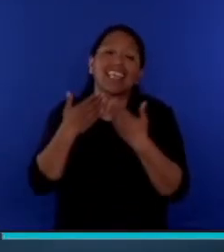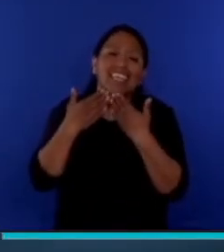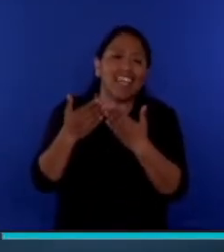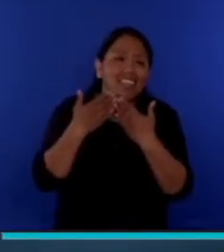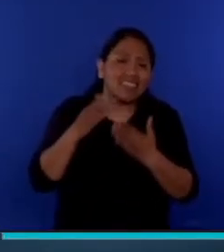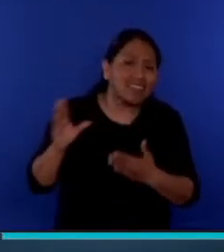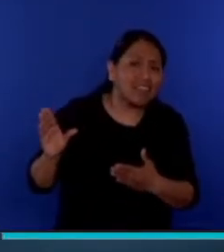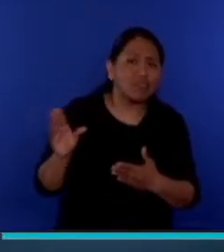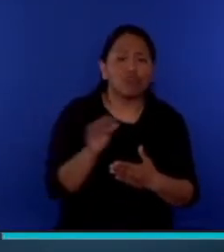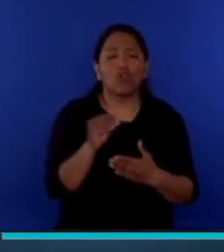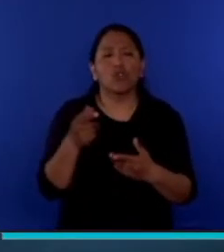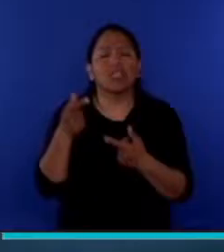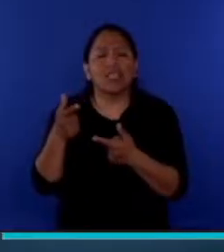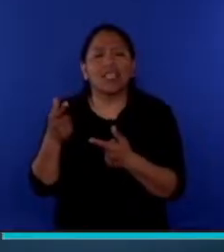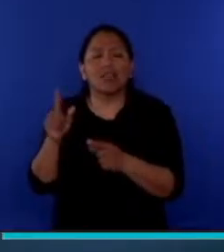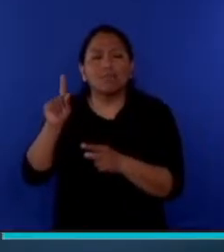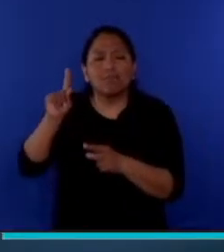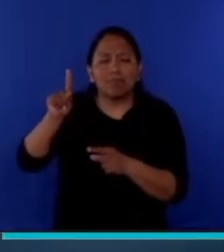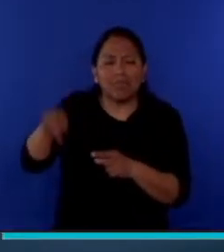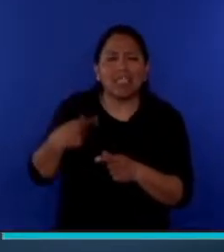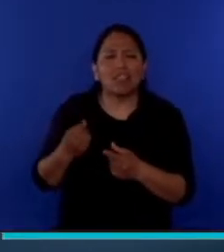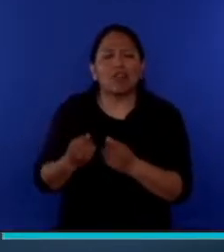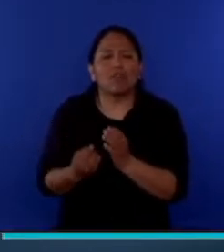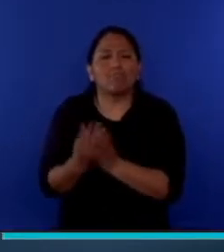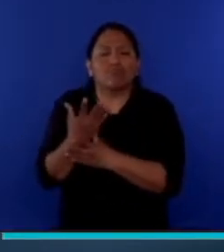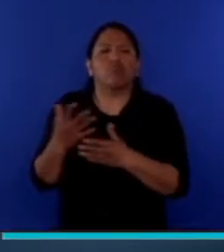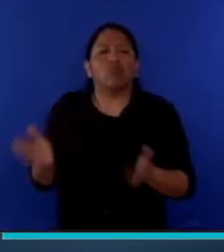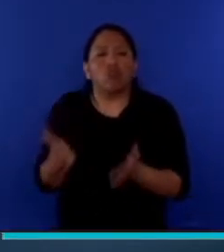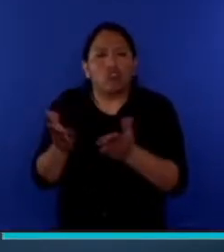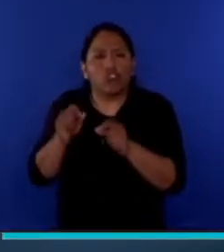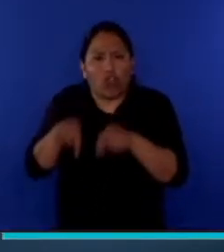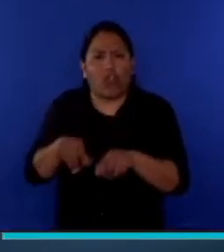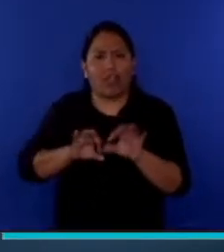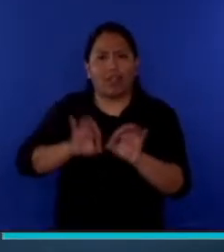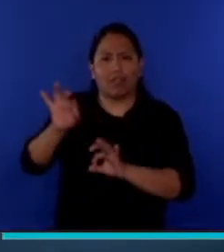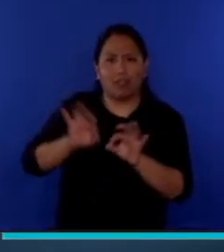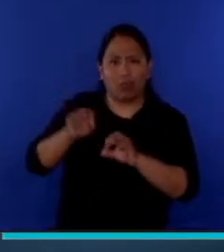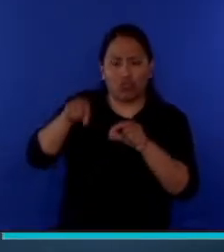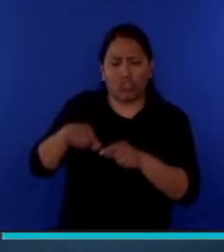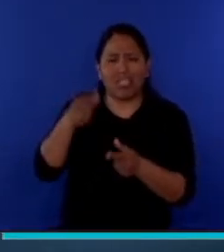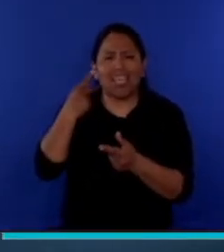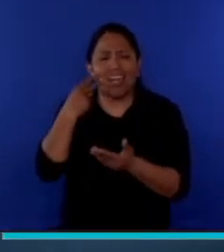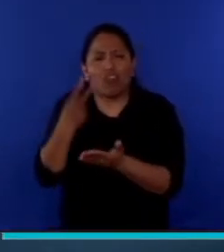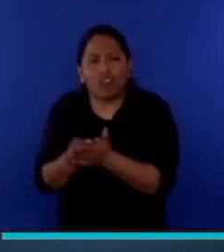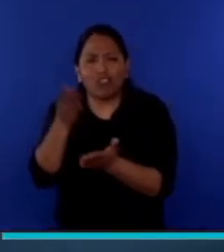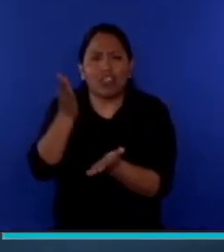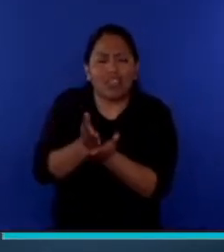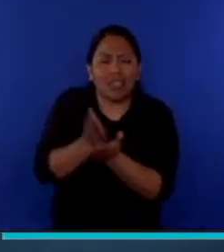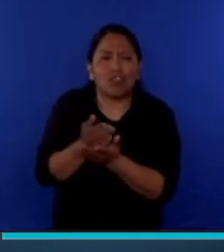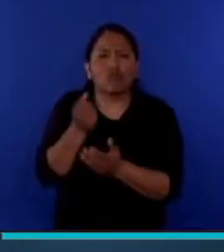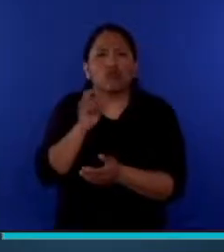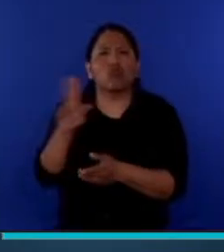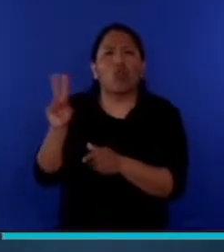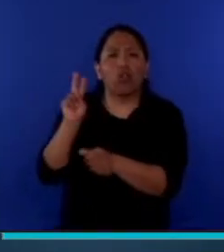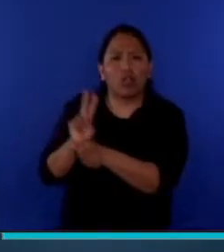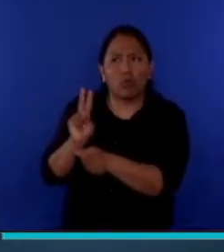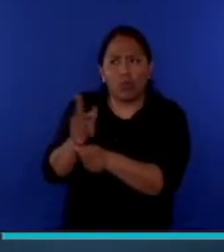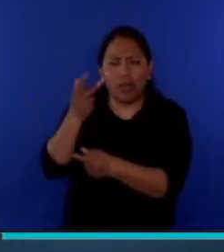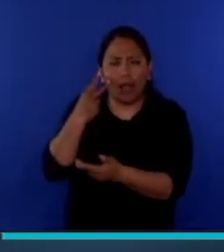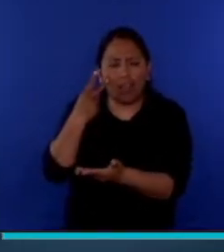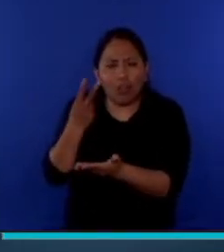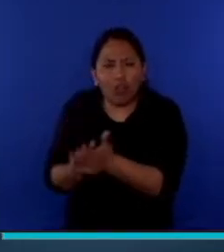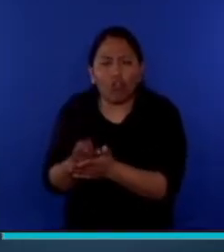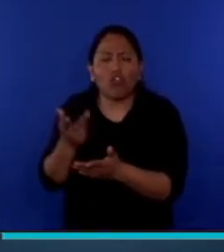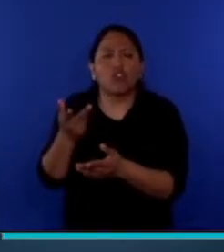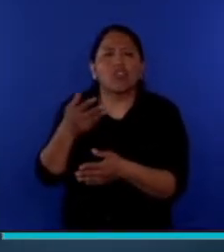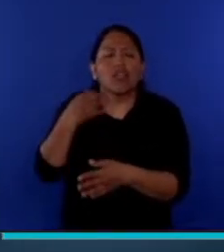a ellos, que son los hacedores de este proyecto, que reconoce derechos por sobre todo, que reconoce su rol de cuidado y que reconoce el